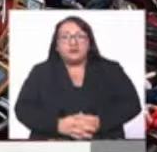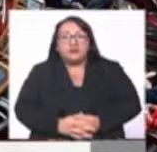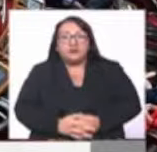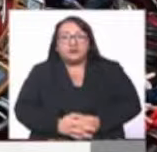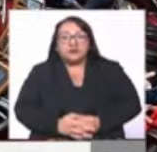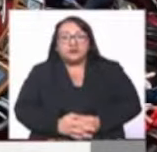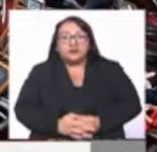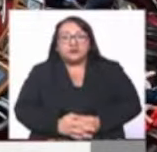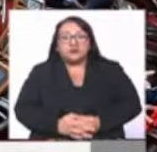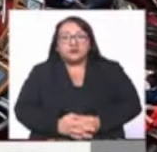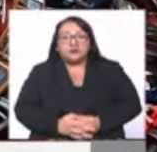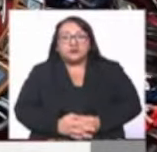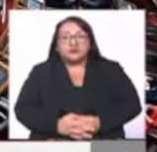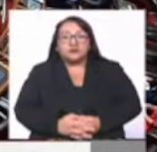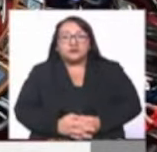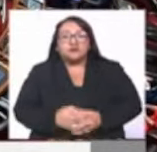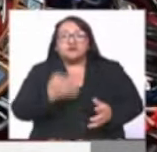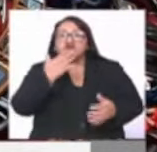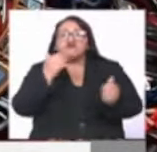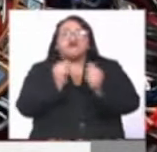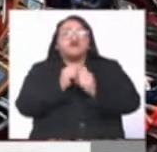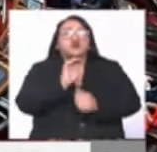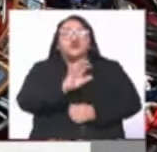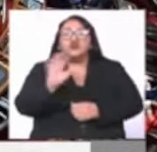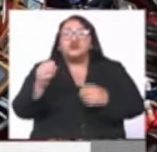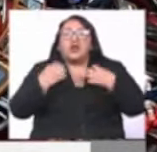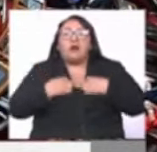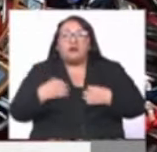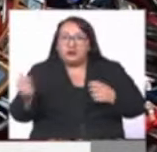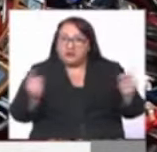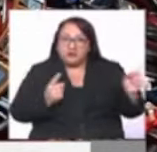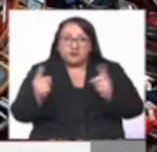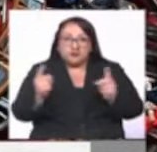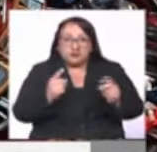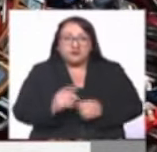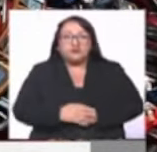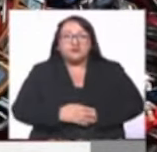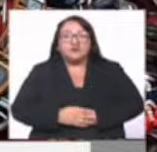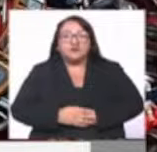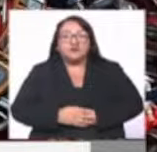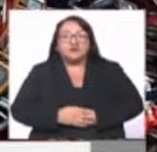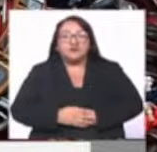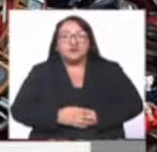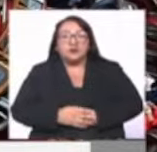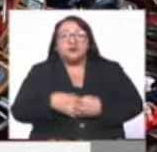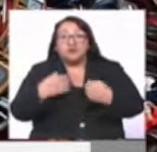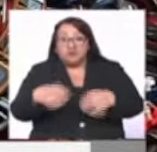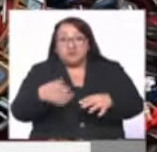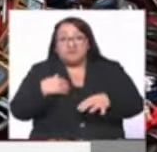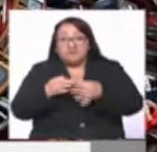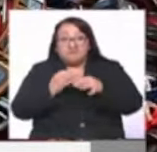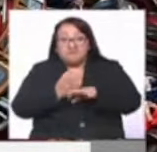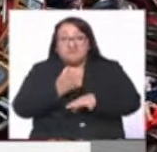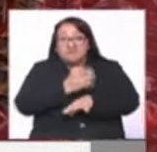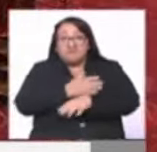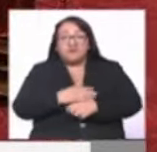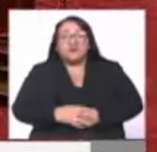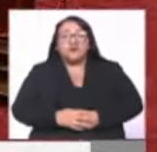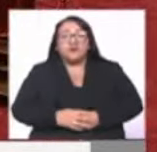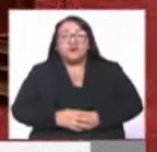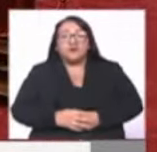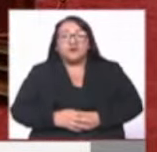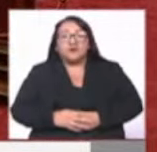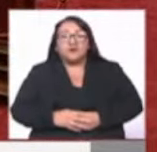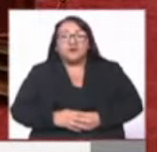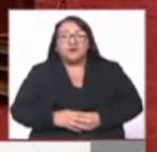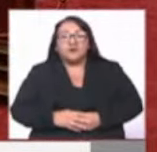hemiciclo Principal de sesiones acompañados de sus abogados Y es que como lo veníamos anunciando Entonces el